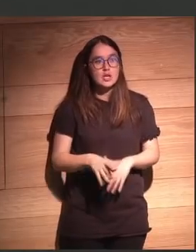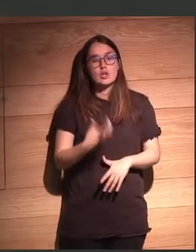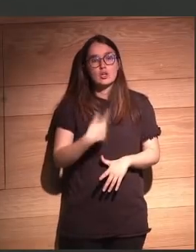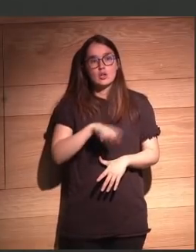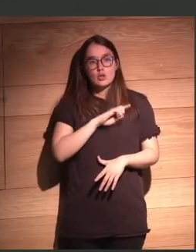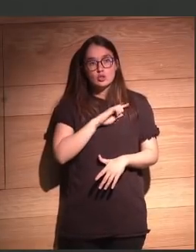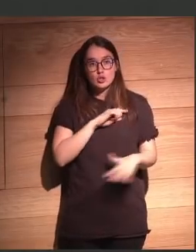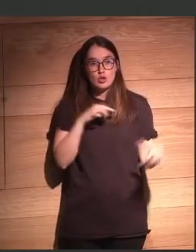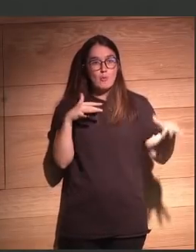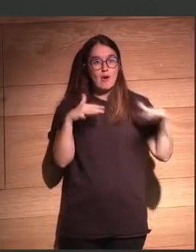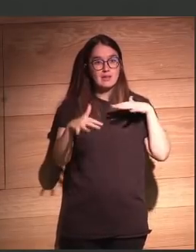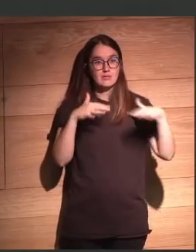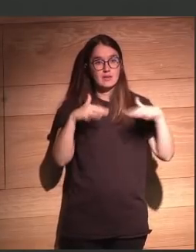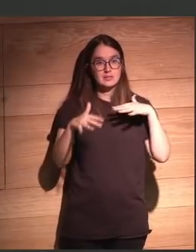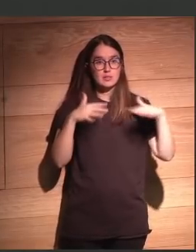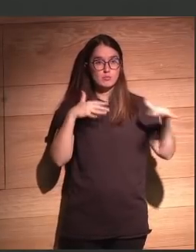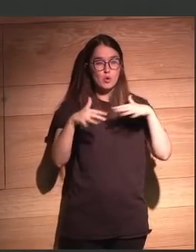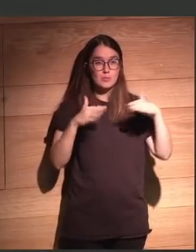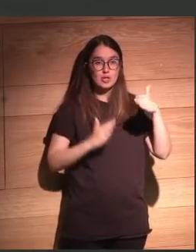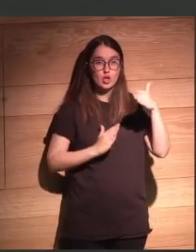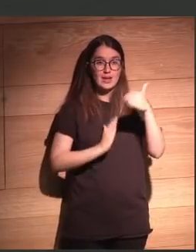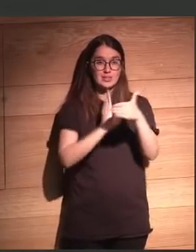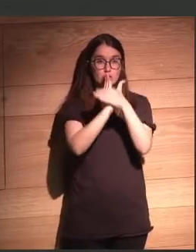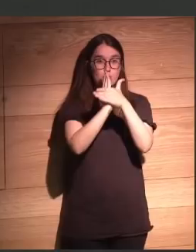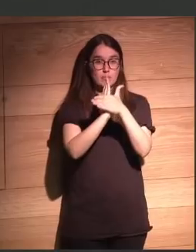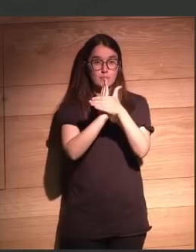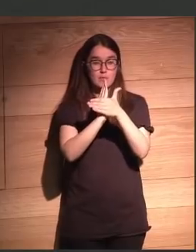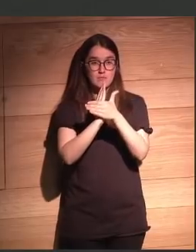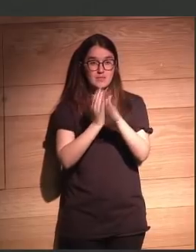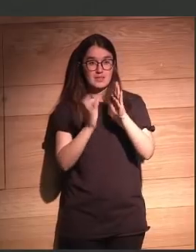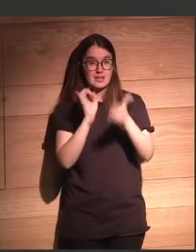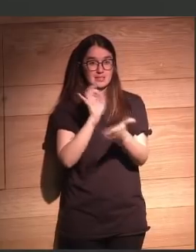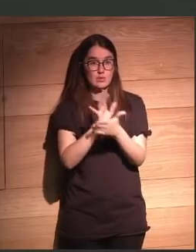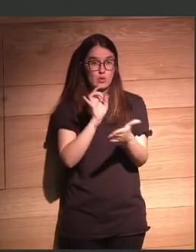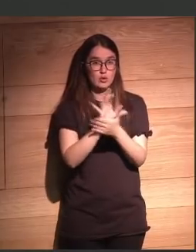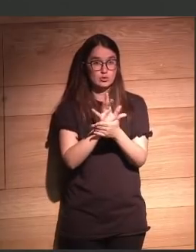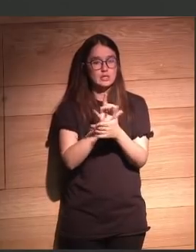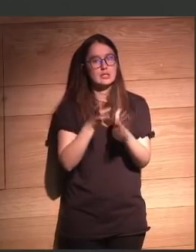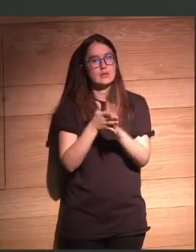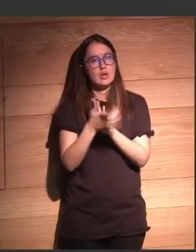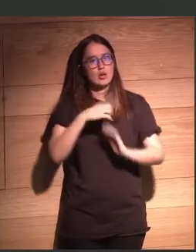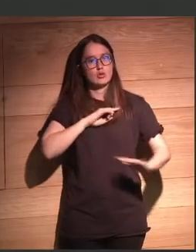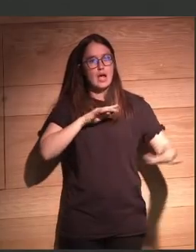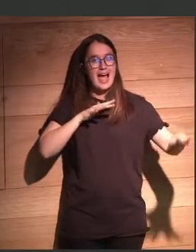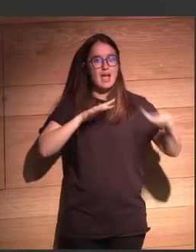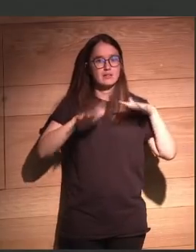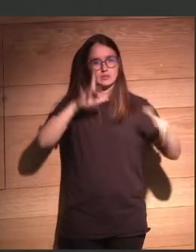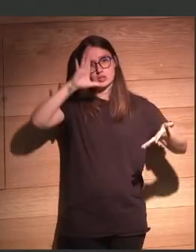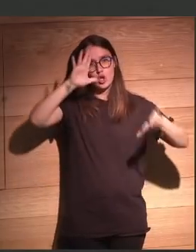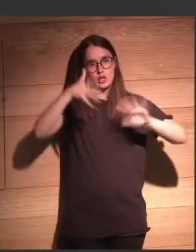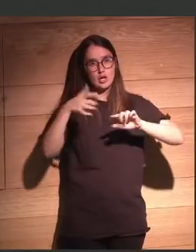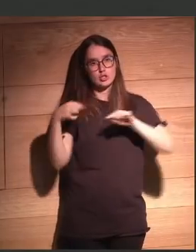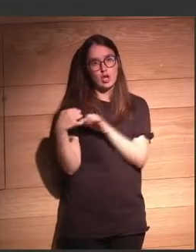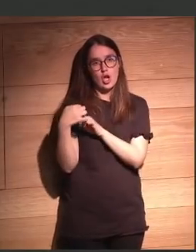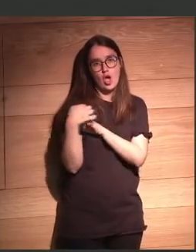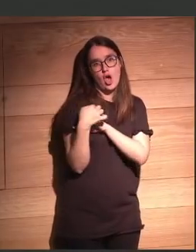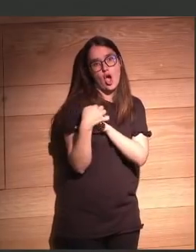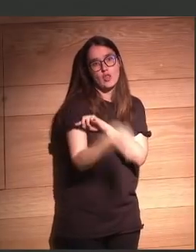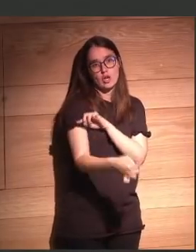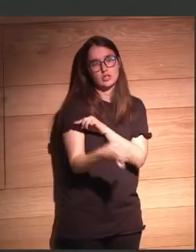como activistas del movimiento Stop Desahucios y de la PA, somos activistas enloquecidas. Todos los días